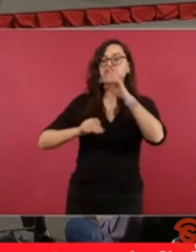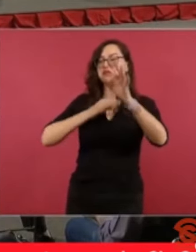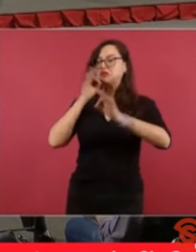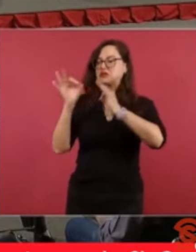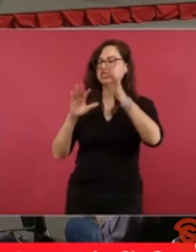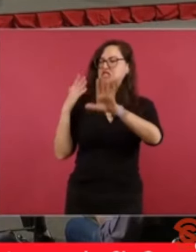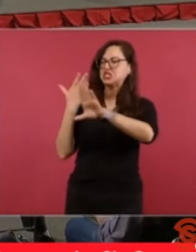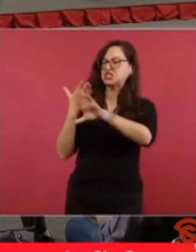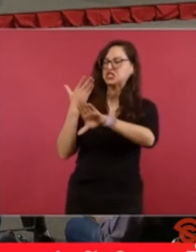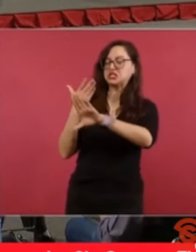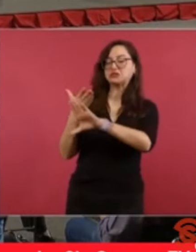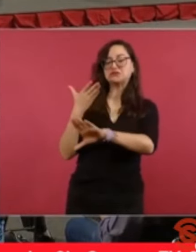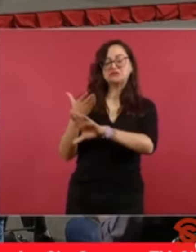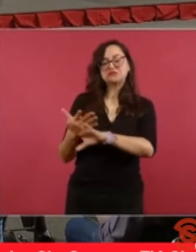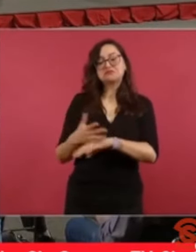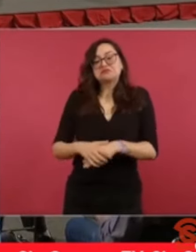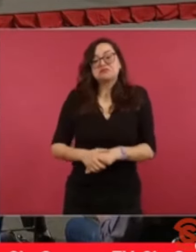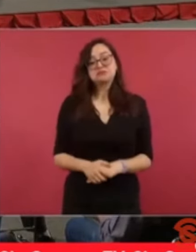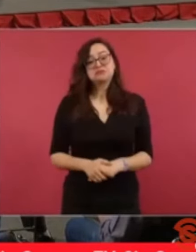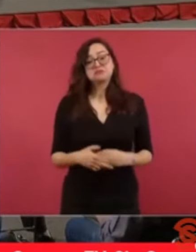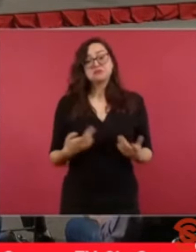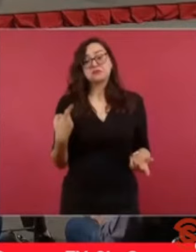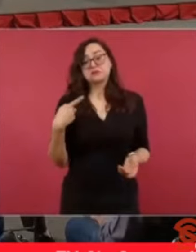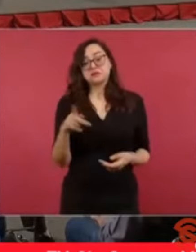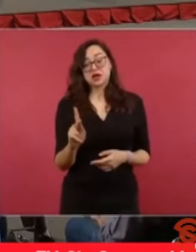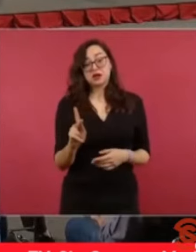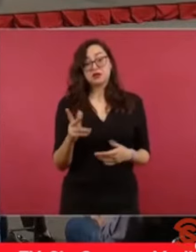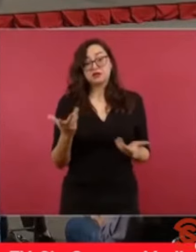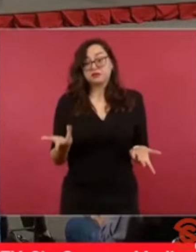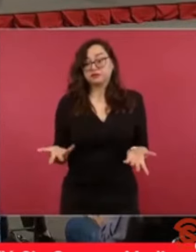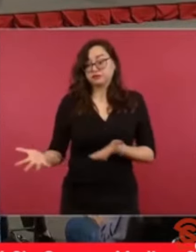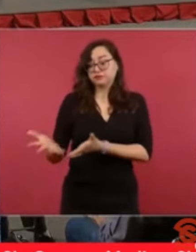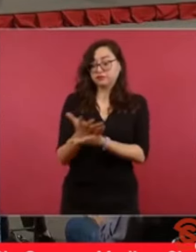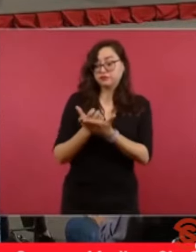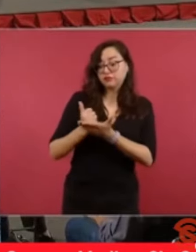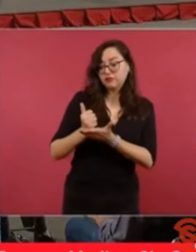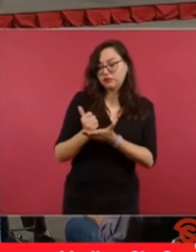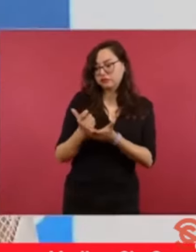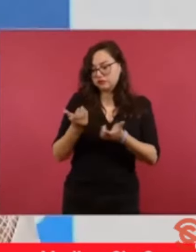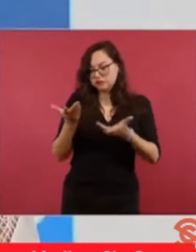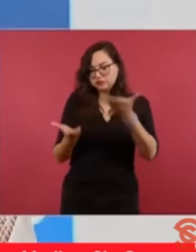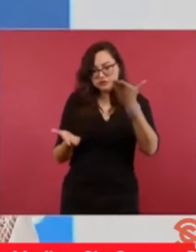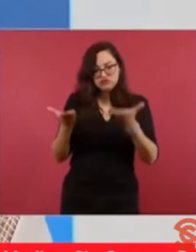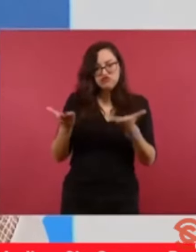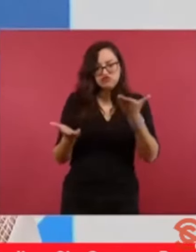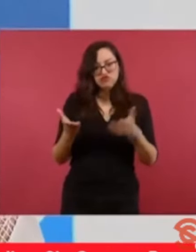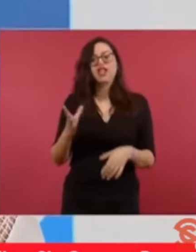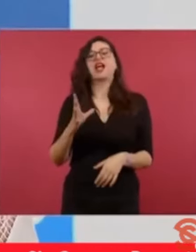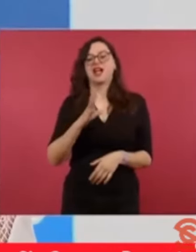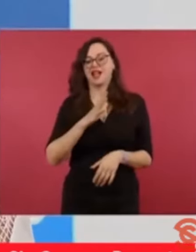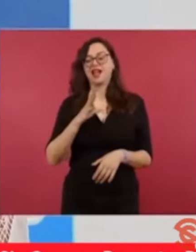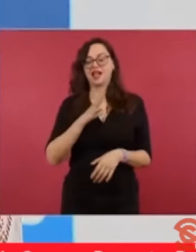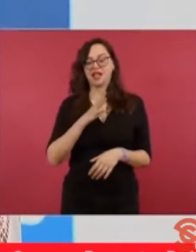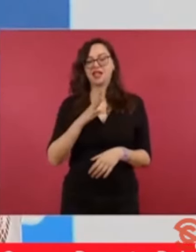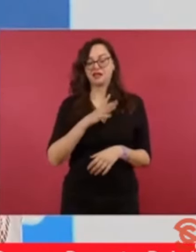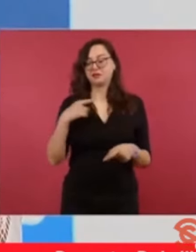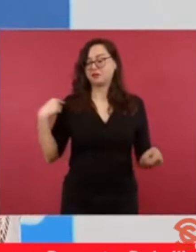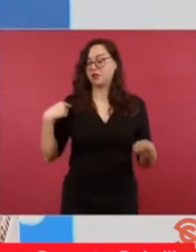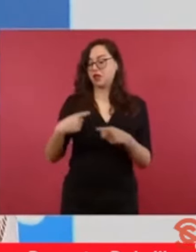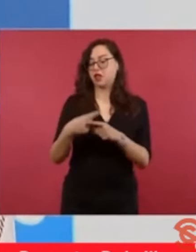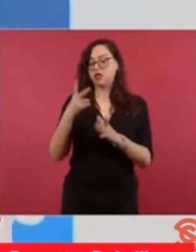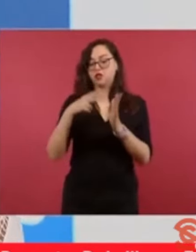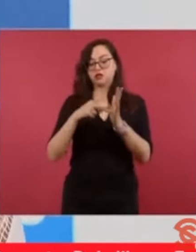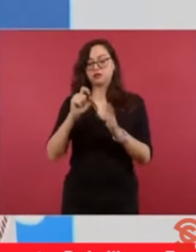de equilibrio entre ingresos y gastos. ¿Y eso? Que se acaba de construir. Los primeros 4 meses de 2024, el AIFA